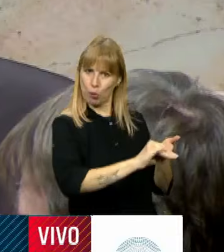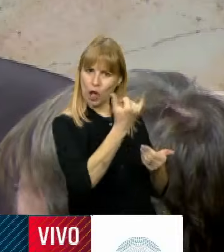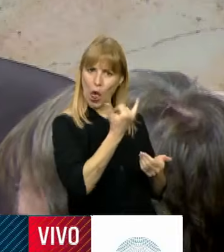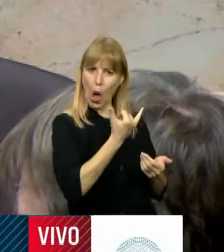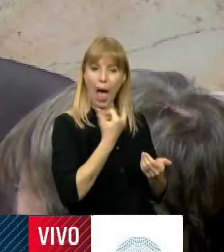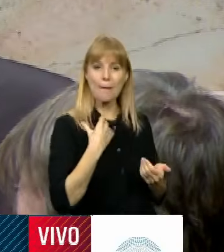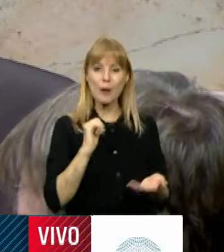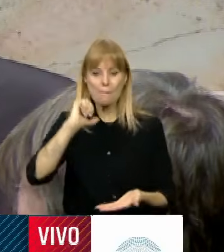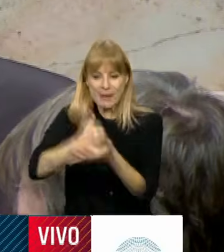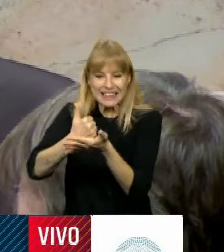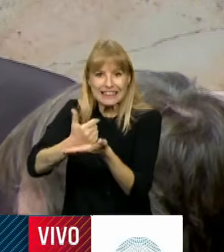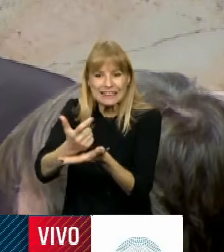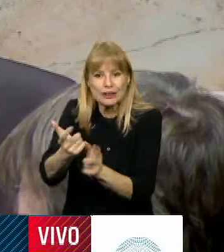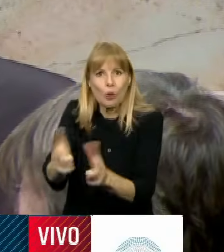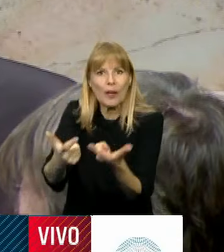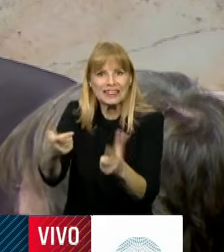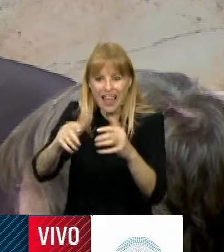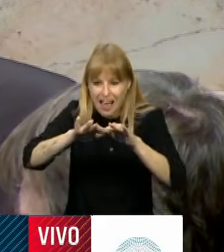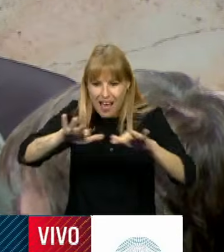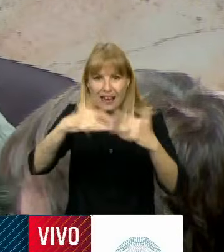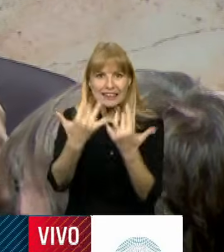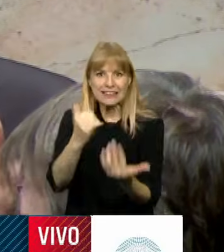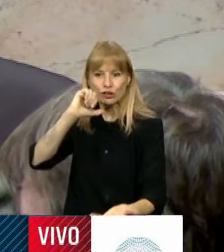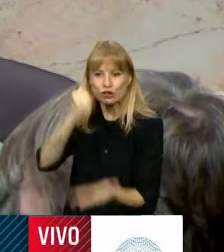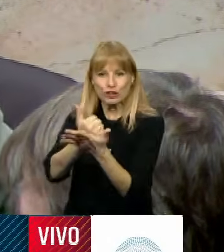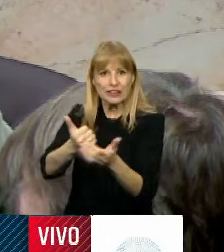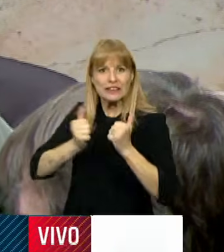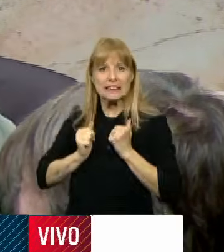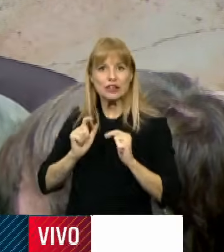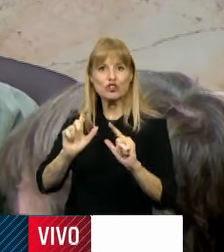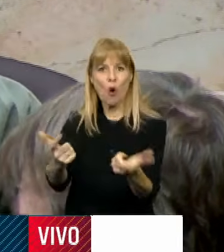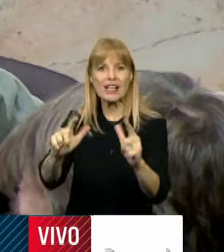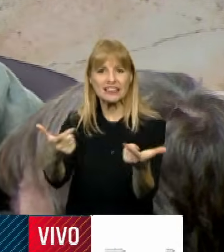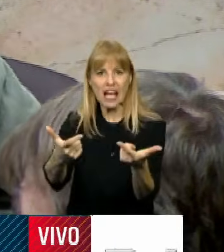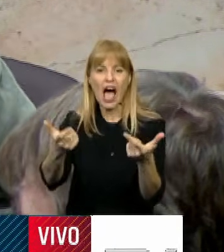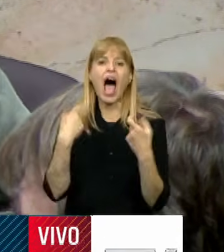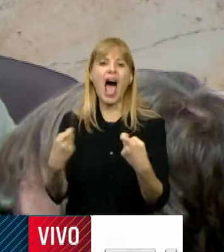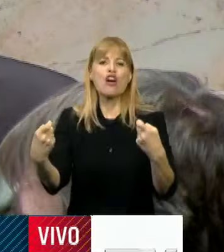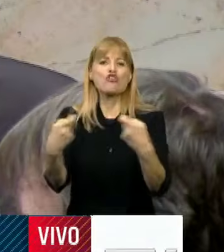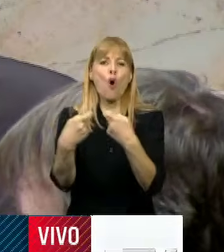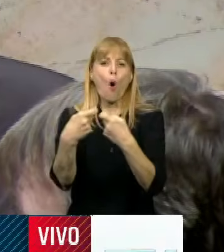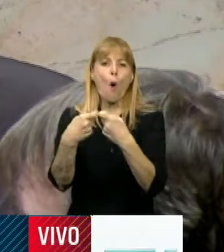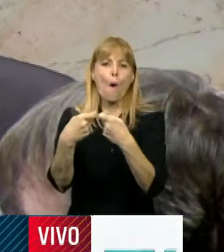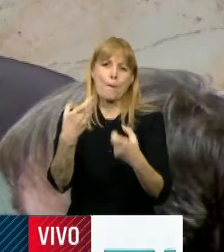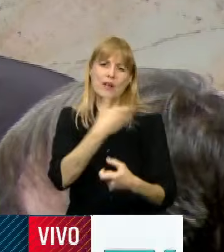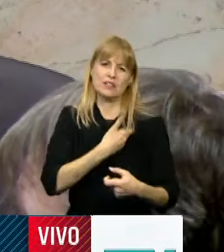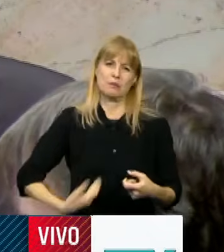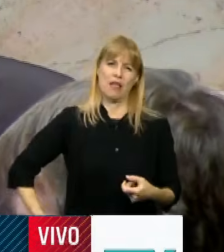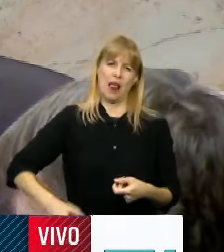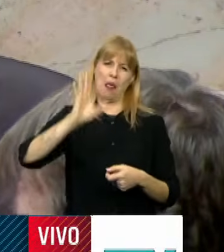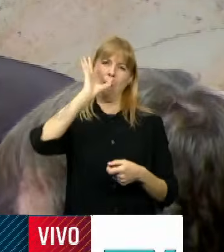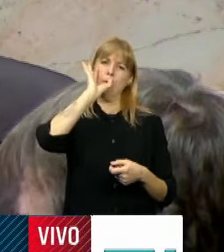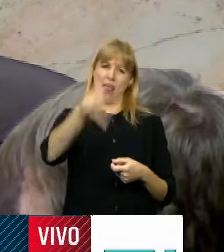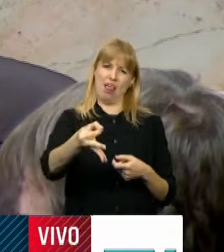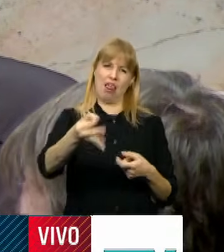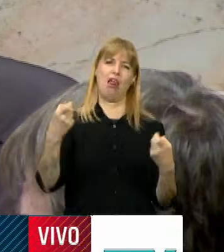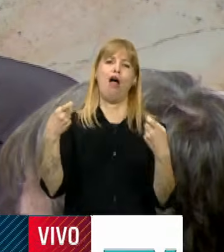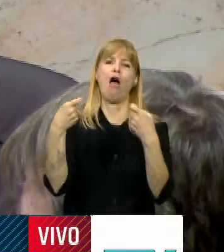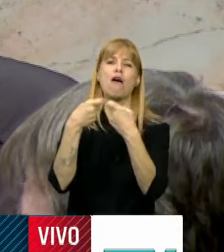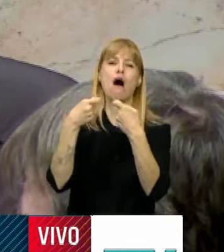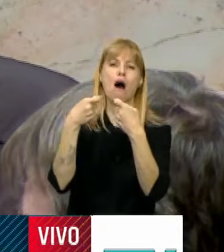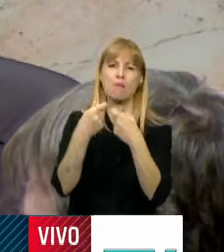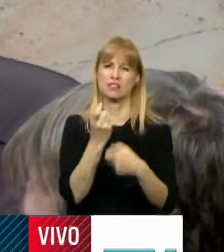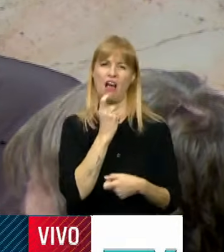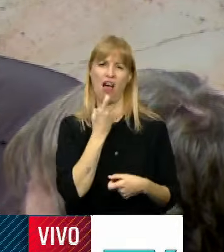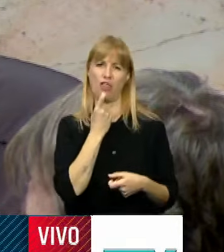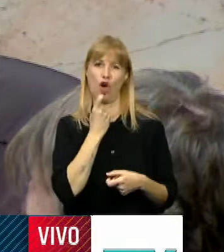está presente acá en el recinto. Digo, acá hay una complicidad muy clara, presidente, con Manuel Adorni, porque esta sesión